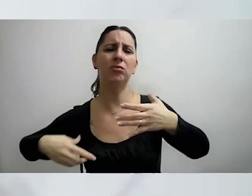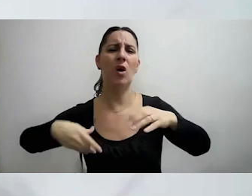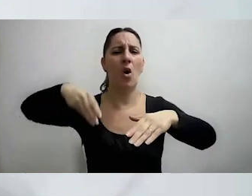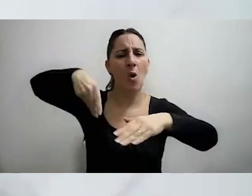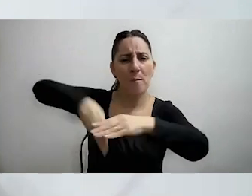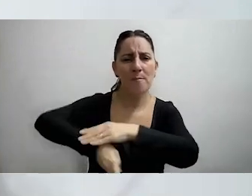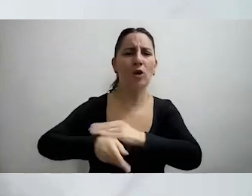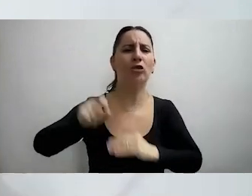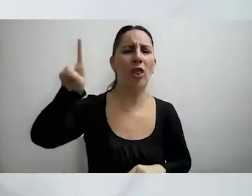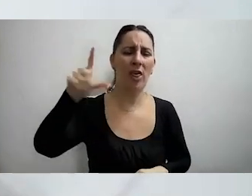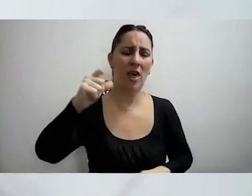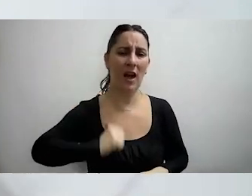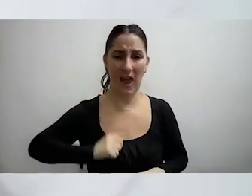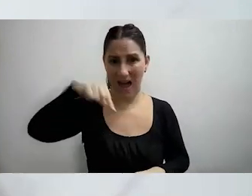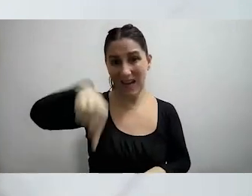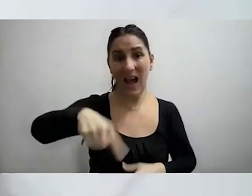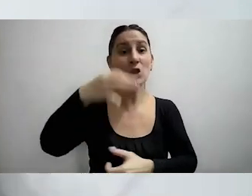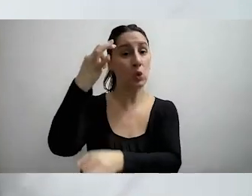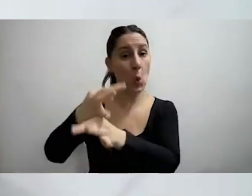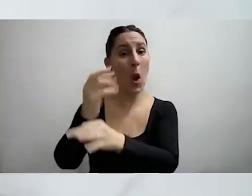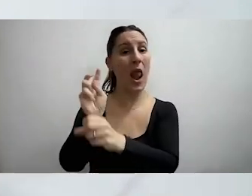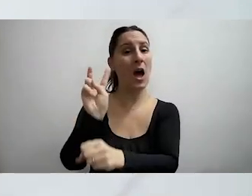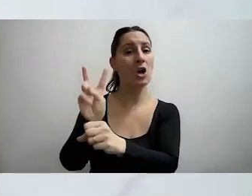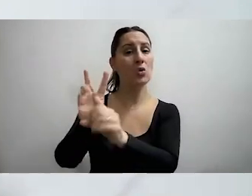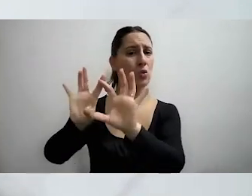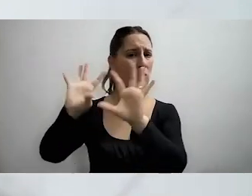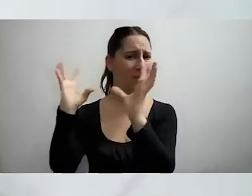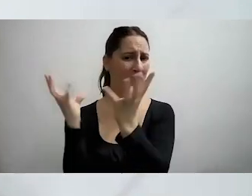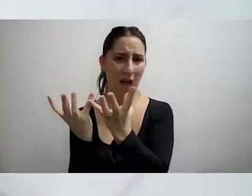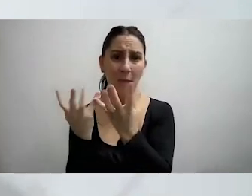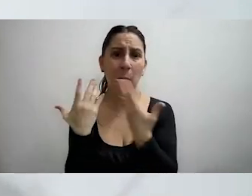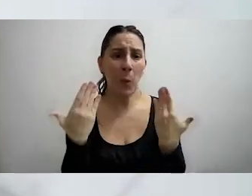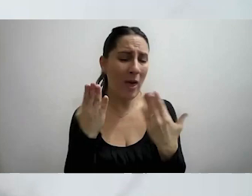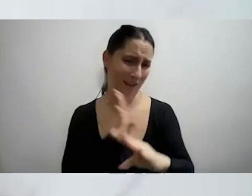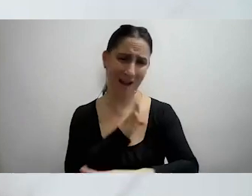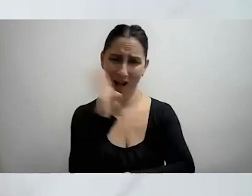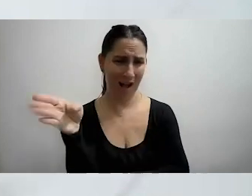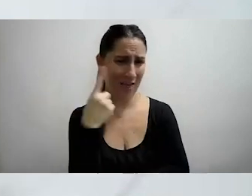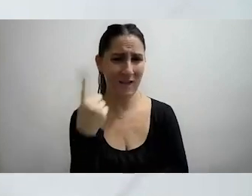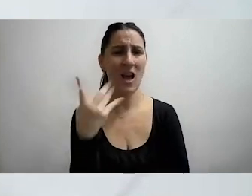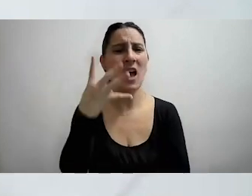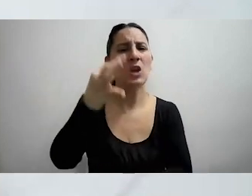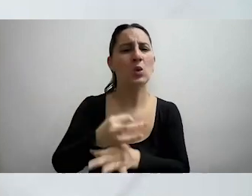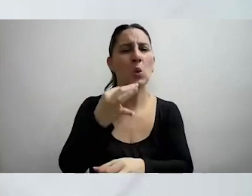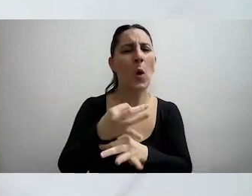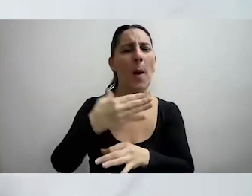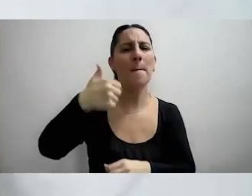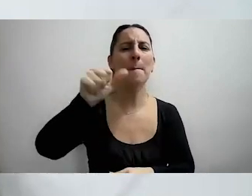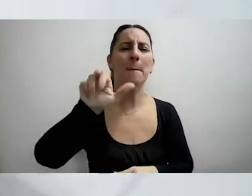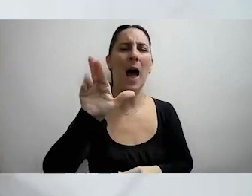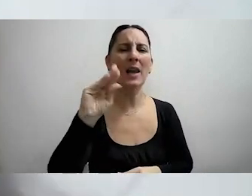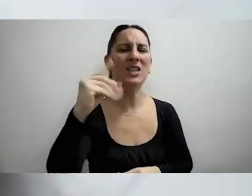y mecanismos. Acá hay una escuela sustentable que la tienen que ir a ver los que puedan. Está en la Escuela Sustentable de Mar Chiquita.